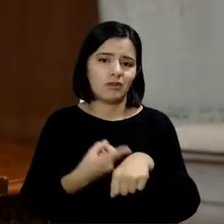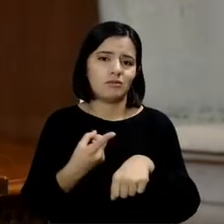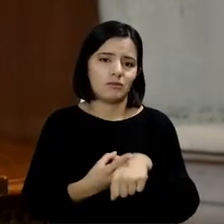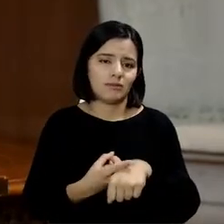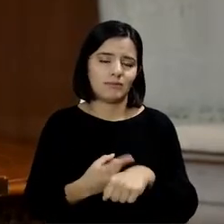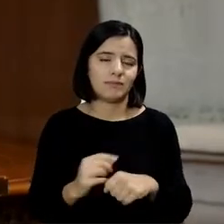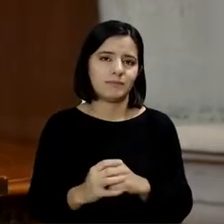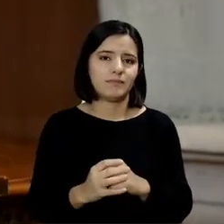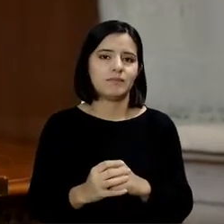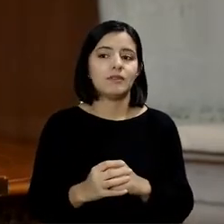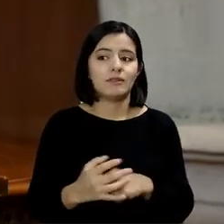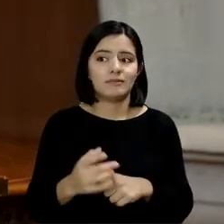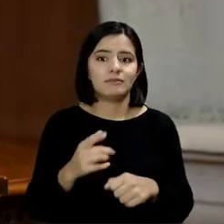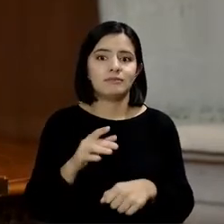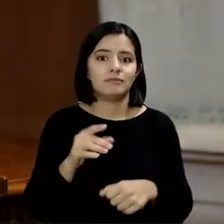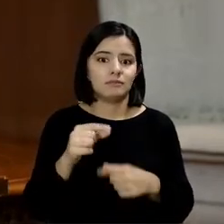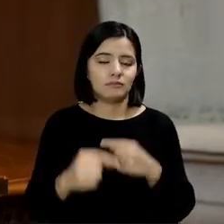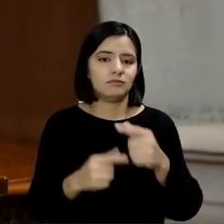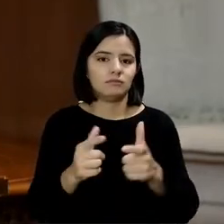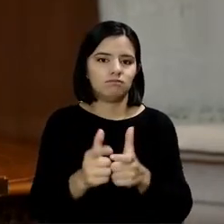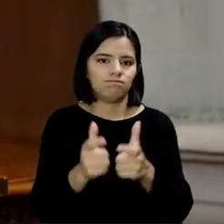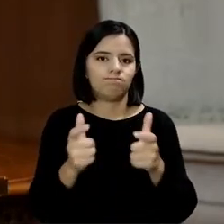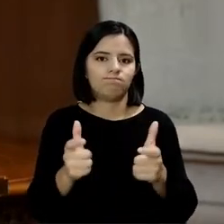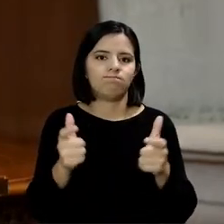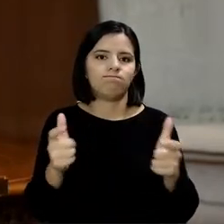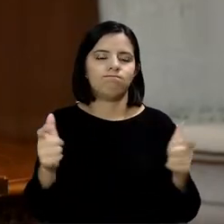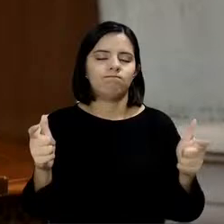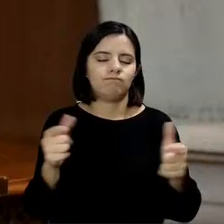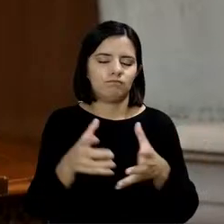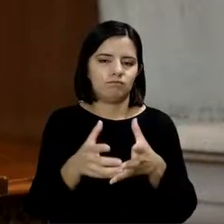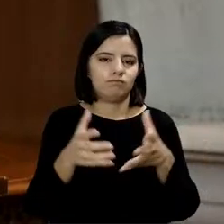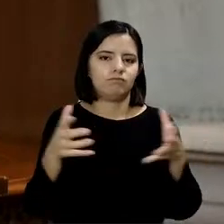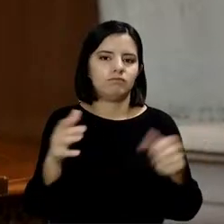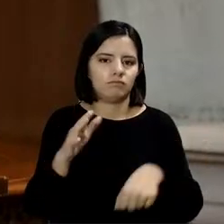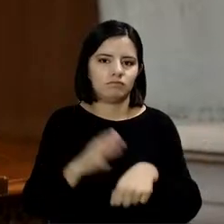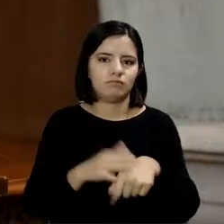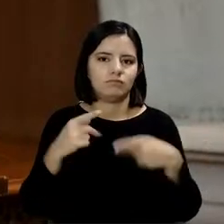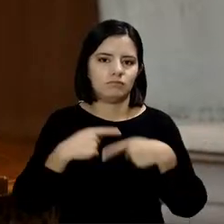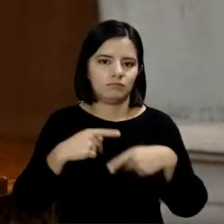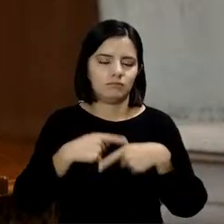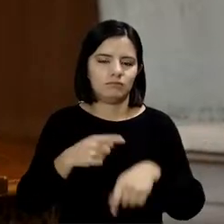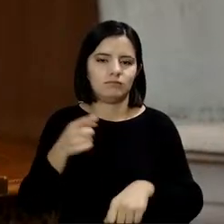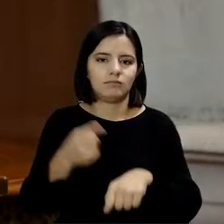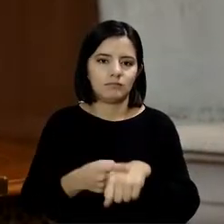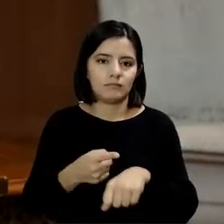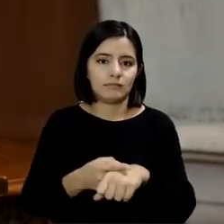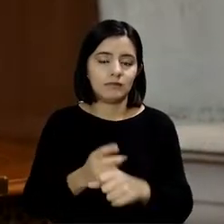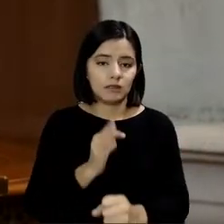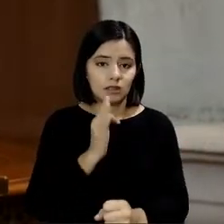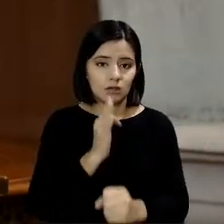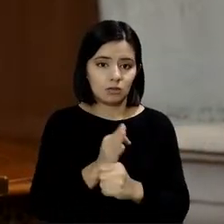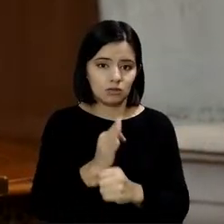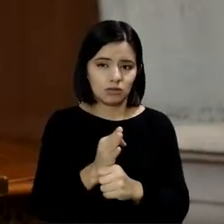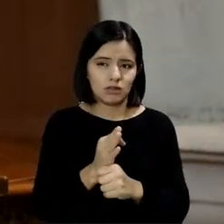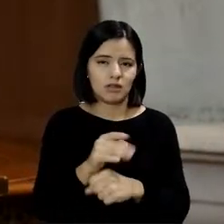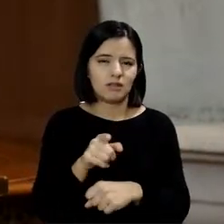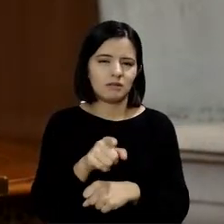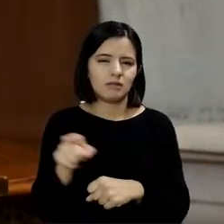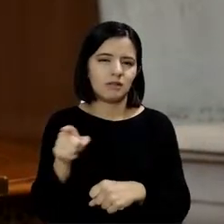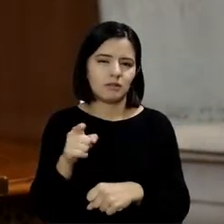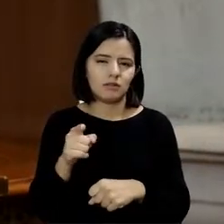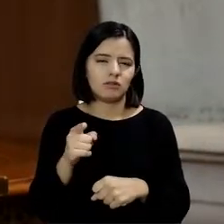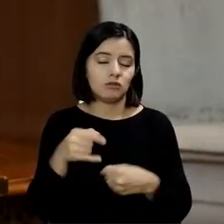prevalencia creciente en la población en general. Actualmente, ambas enfermedades aparecen en edades más